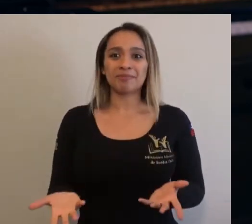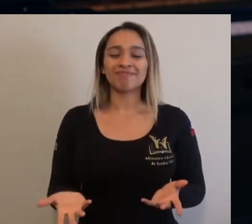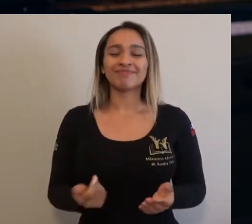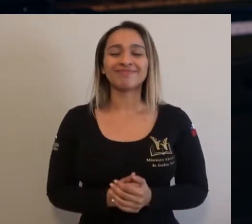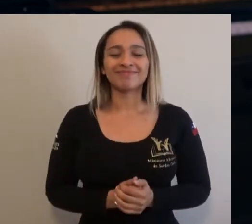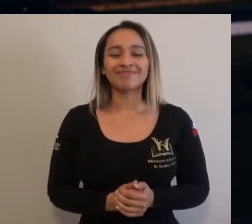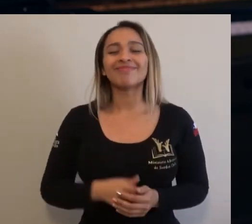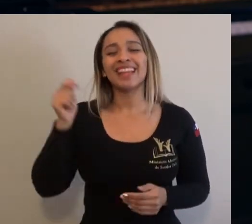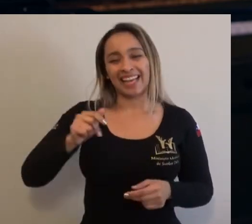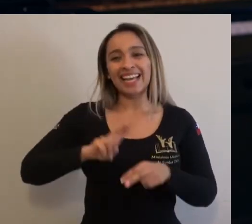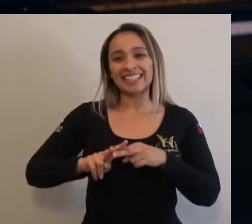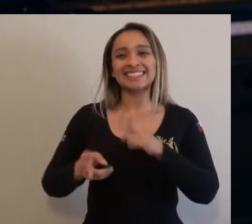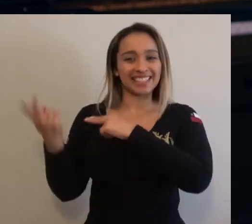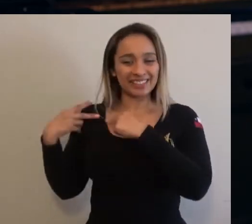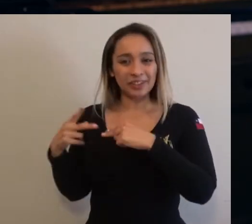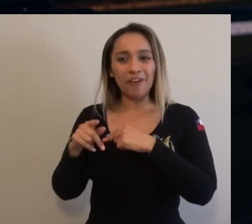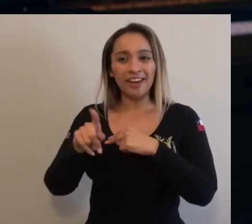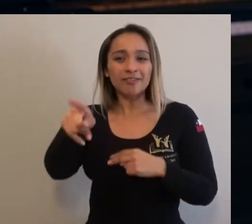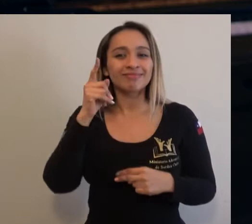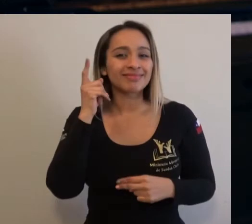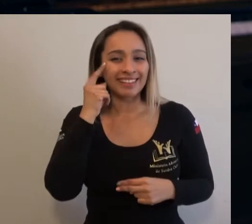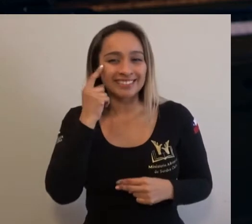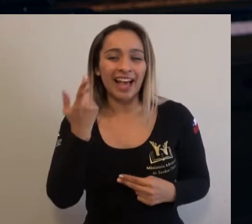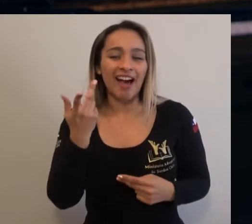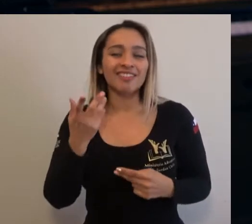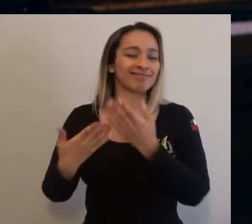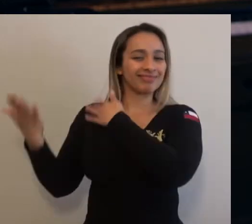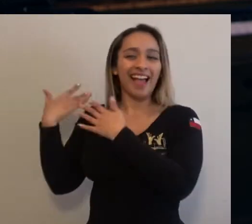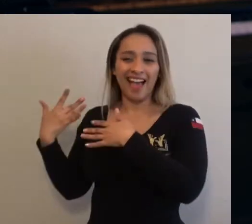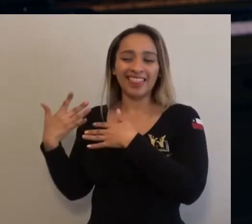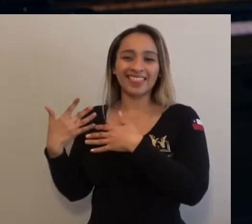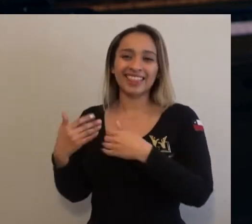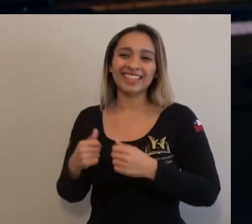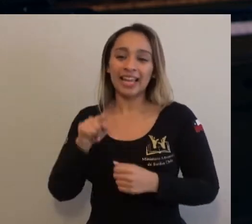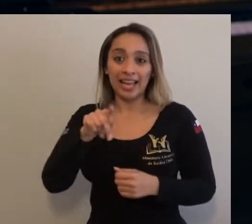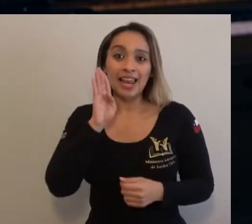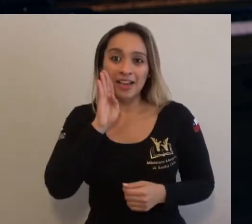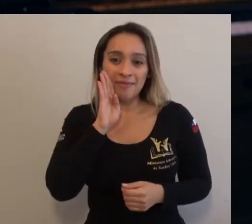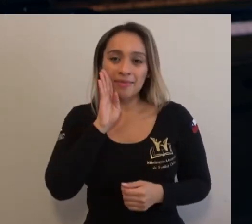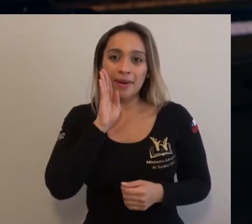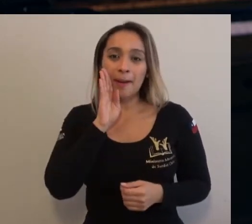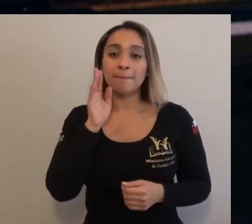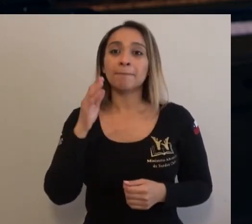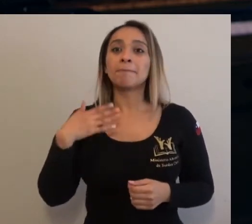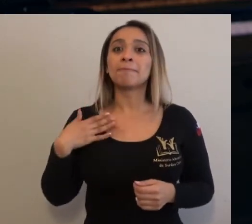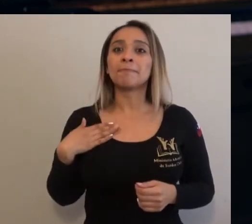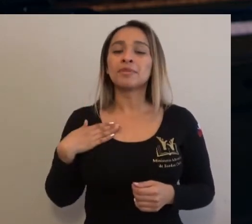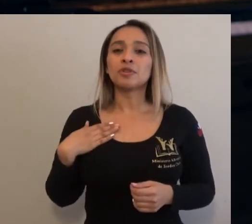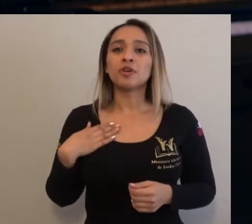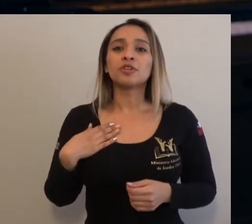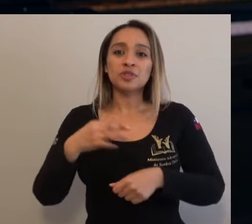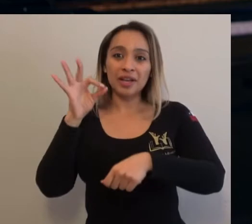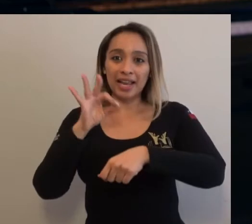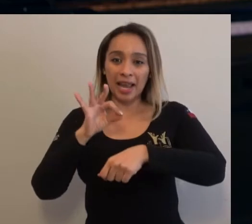La historia de esta mujer, como ya lo habremos podido escuchar anteriormente en alguna historia de la Biblia, es el de la mujer